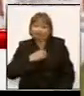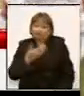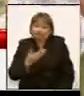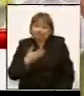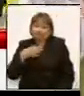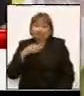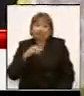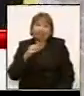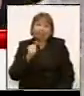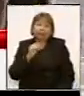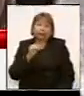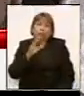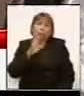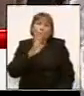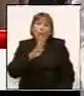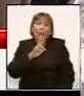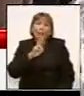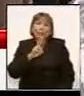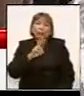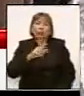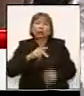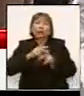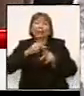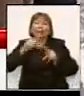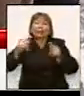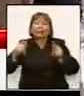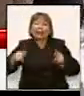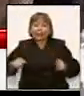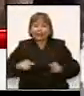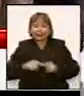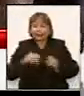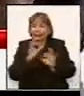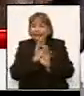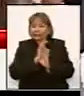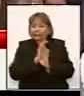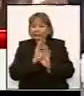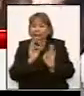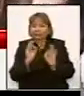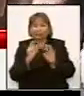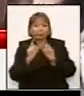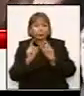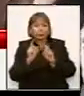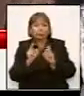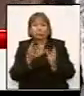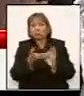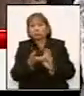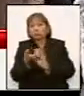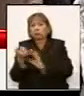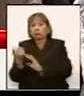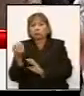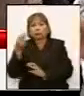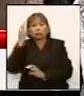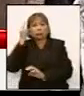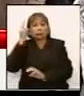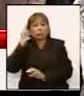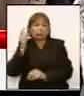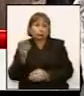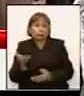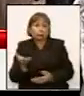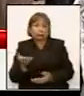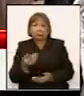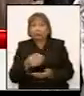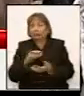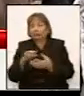Paucar. Son 42.000 hectáreas que sin inconsultamente se han llevado y ahora pertenece a otra región, a